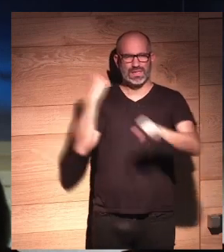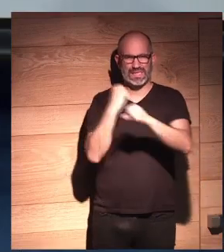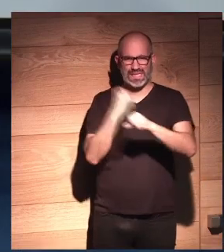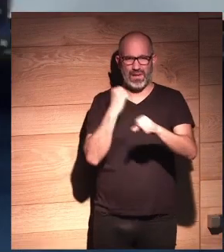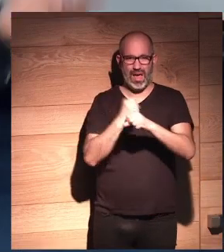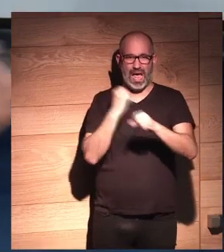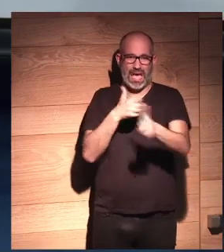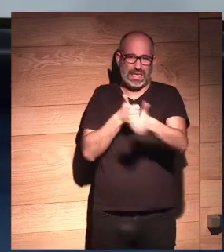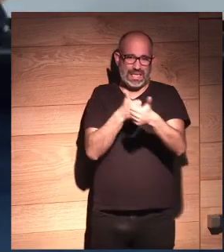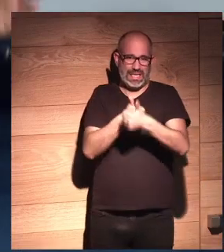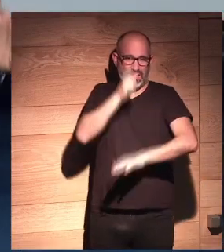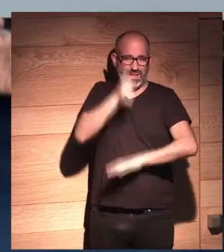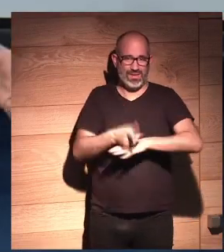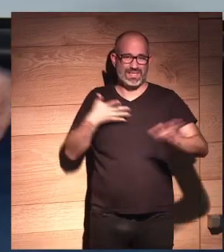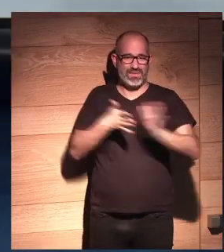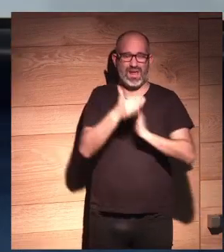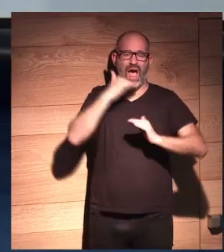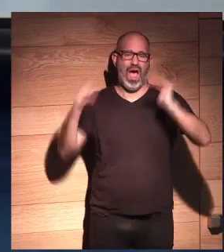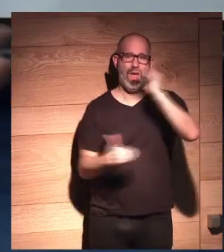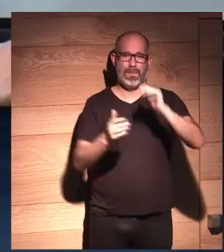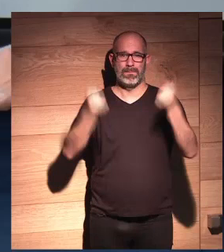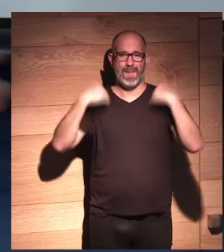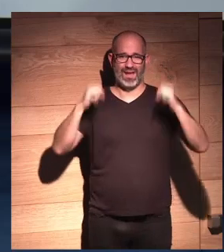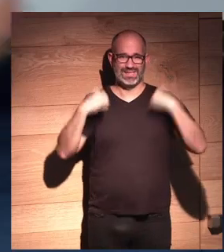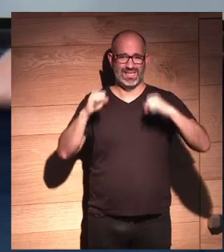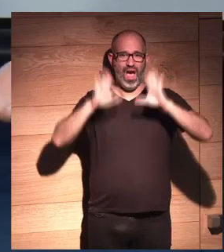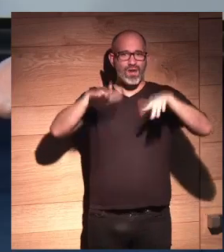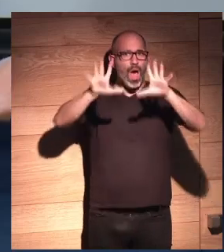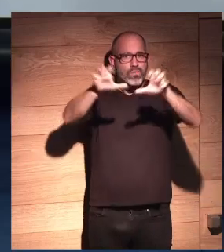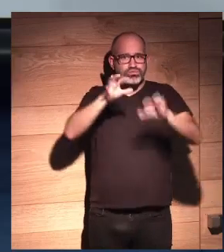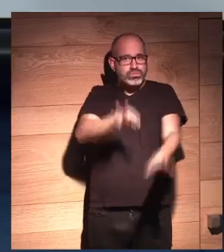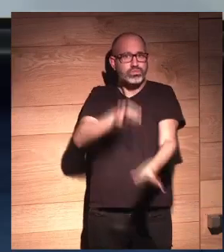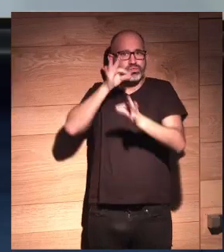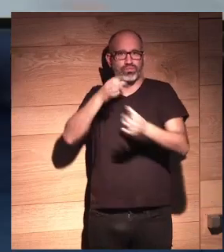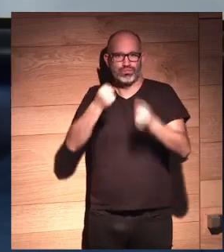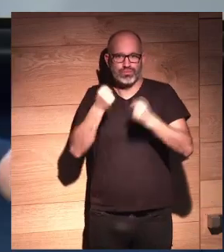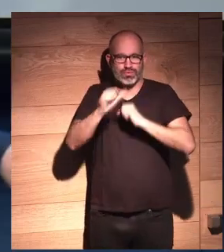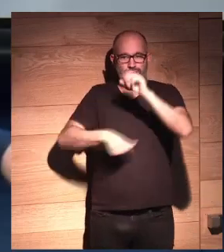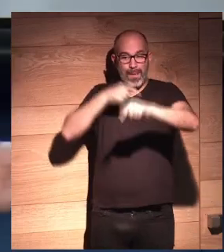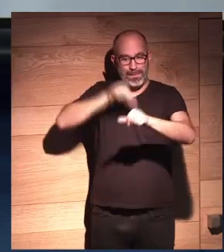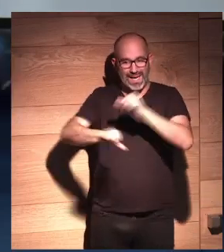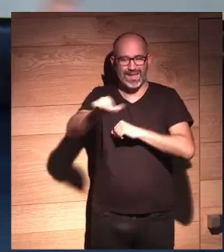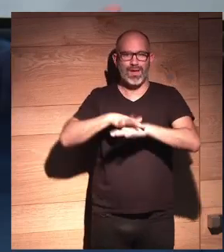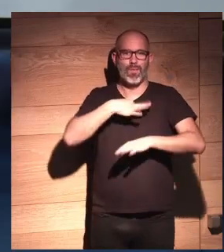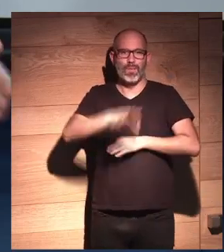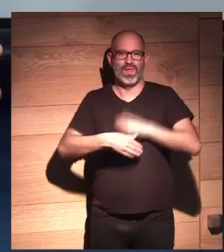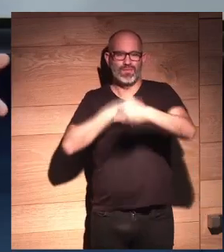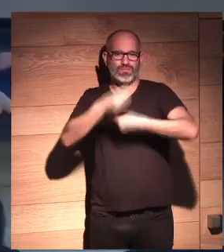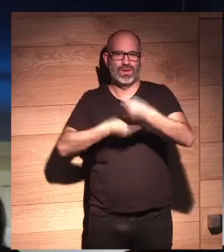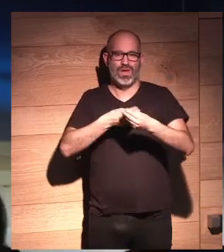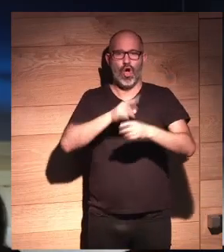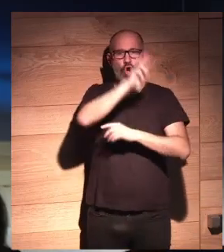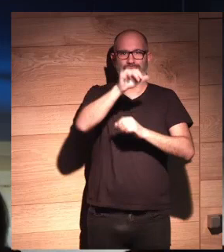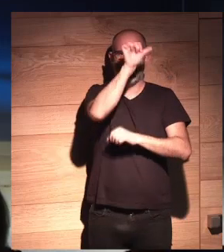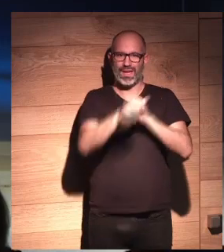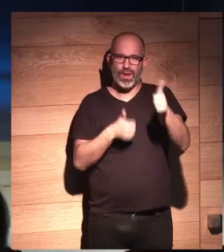meritorio y dirección, o sea, como el puesto más bajo, y fue maravilloso, y aprendí un montón. Y eso me abrió la puerta para poder currar a la triste de auxiliar, o sea, que al